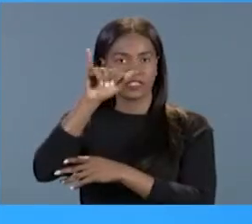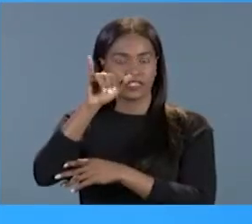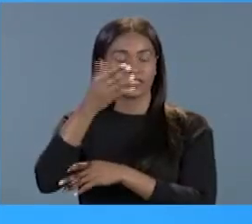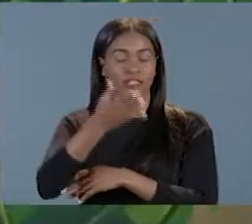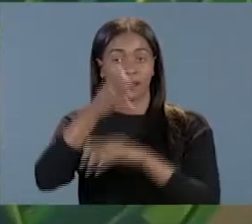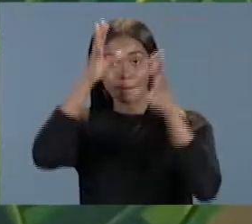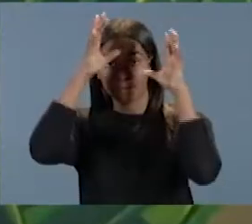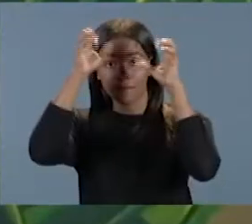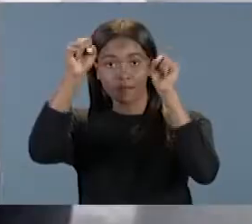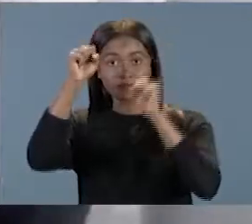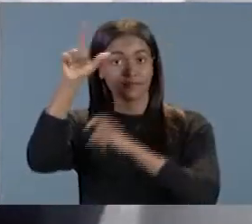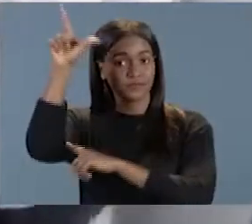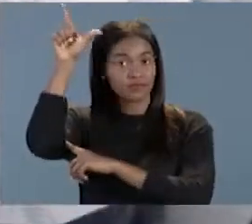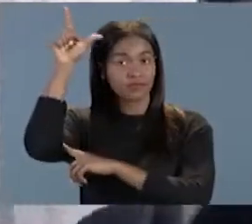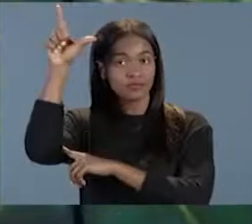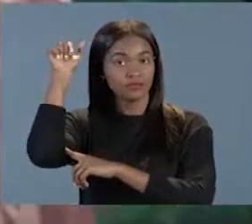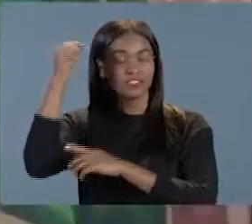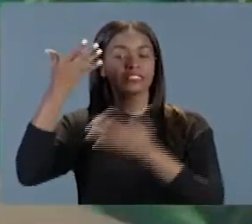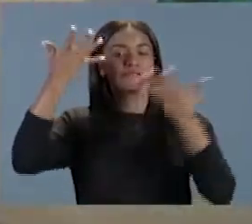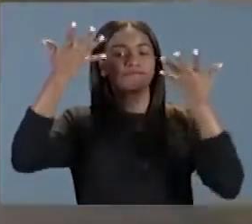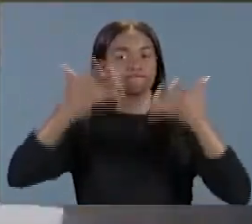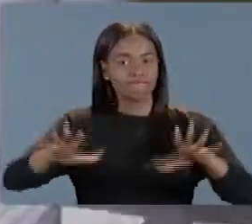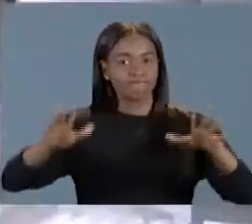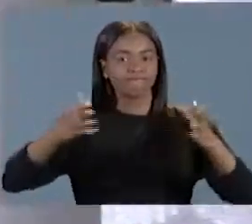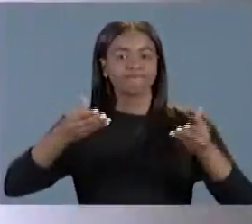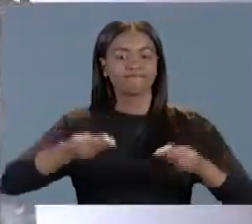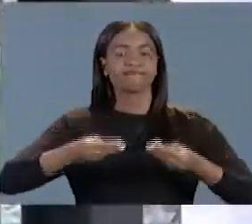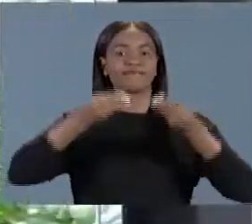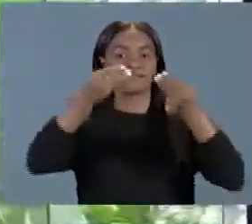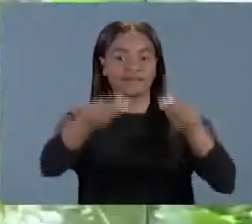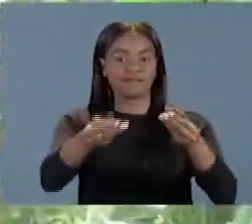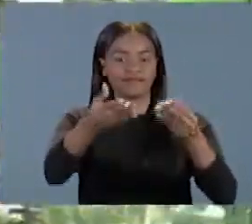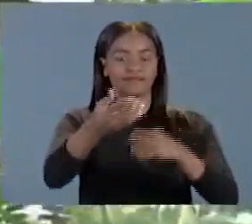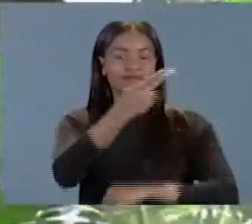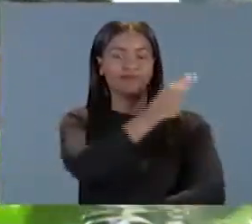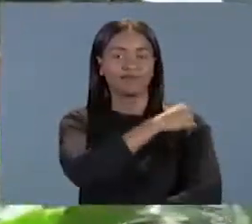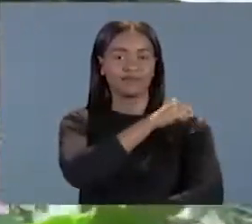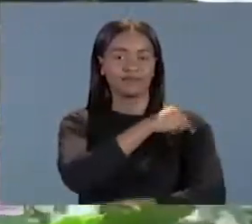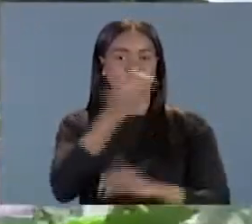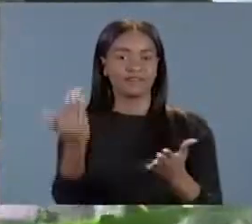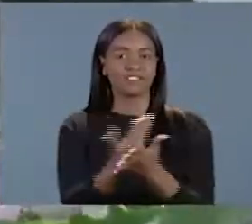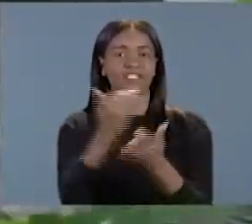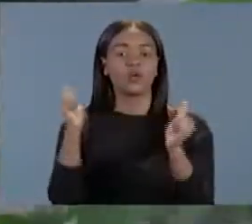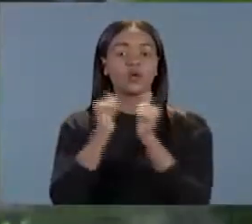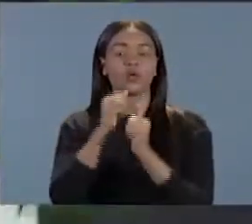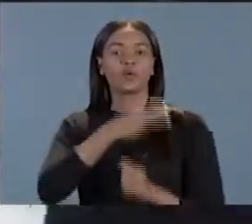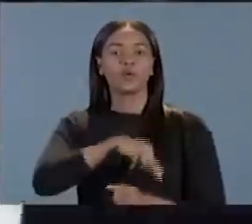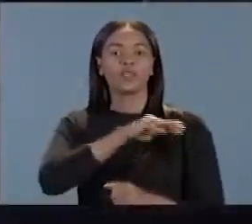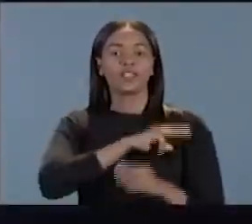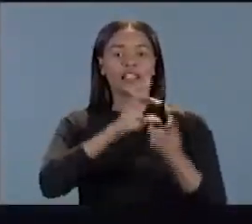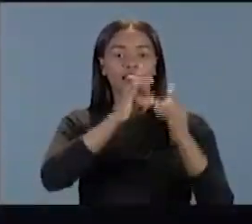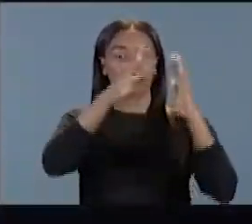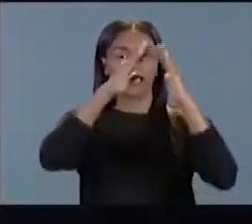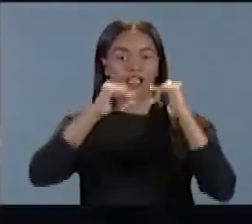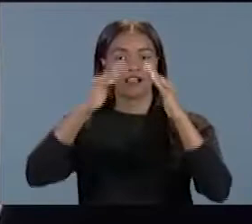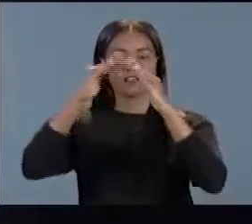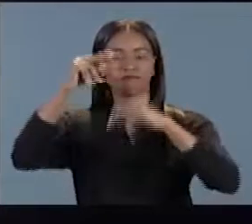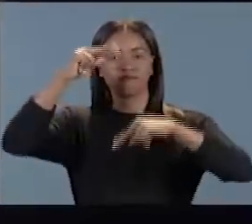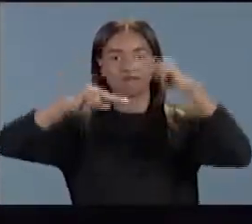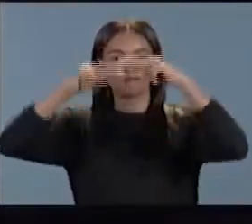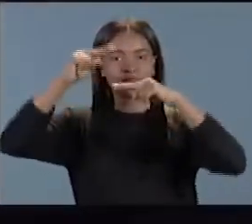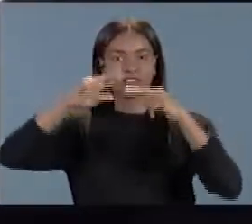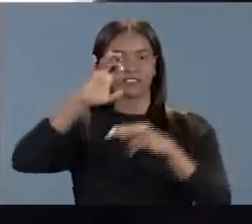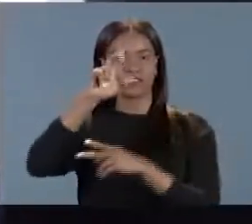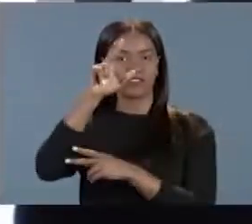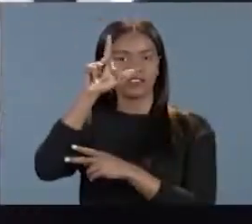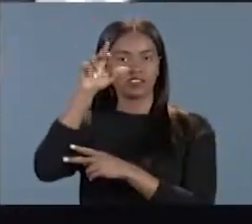el presidente Luis Abinader finalmente ya entregó este centro hospitalario junto al ministro de la Vivienda y Edificaciones, Carlos